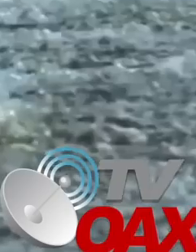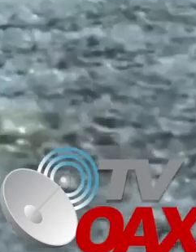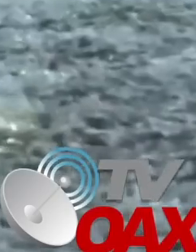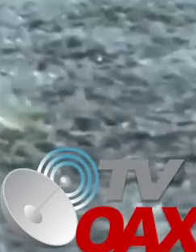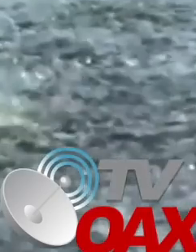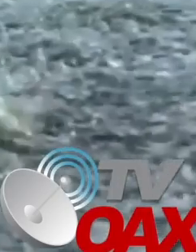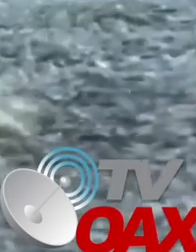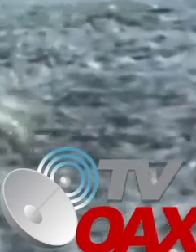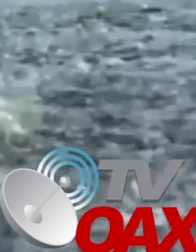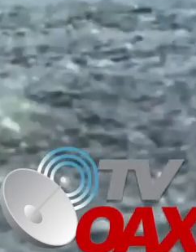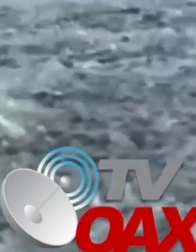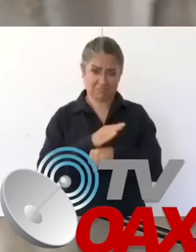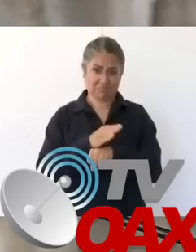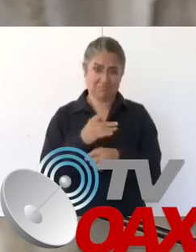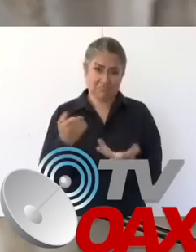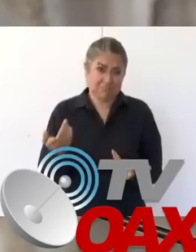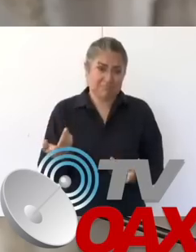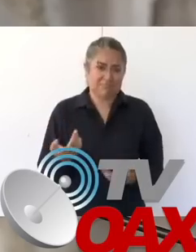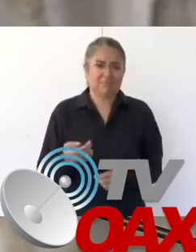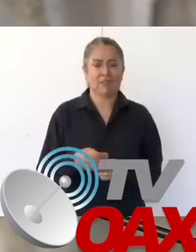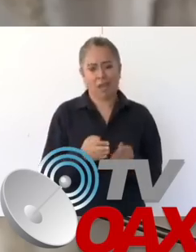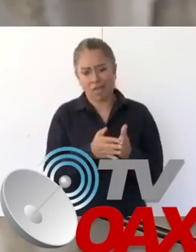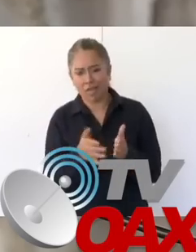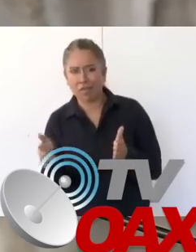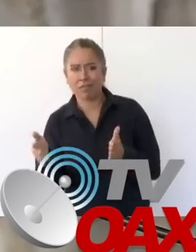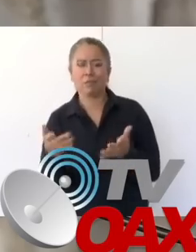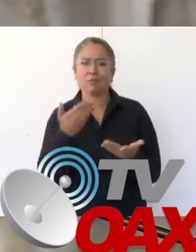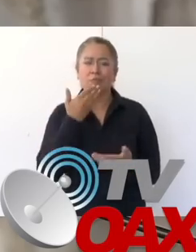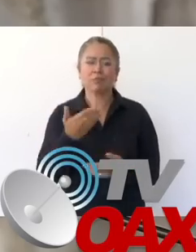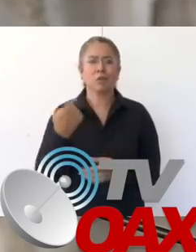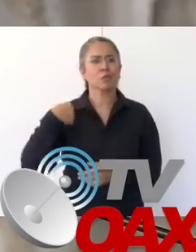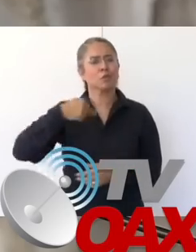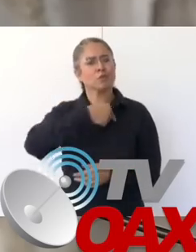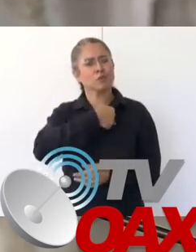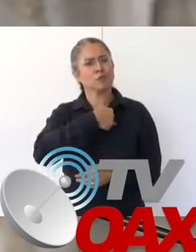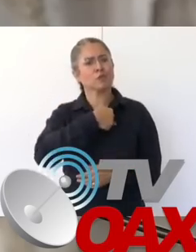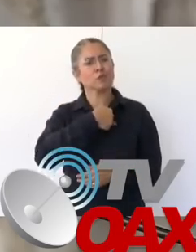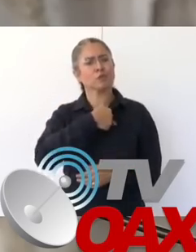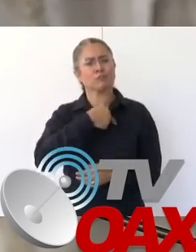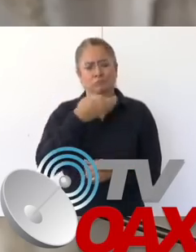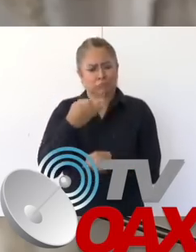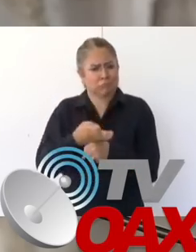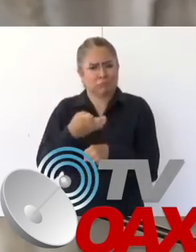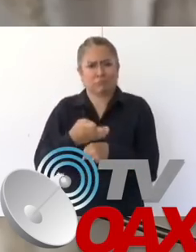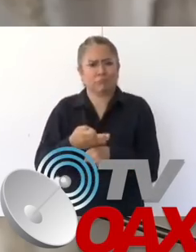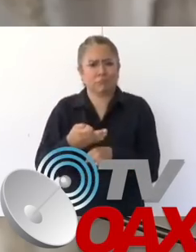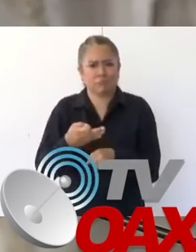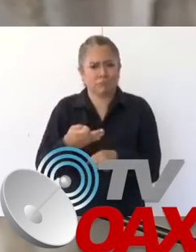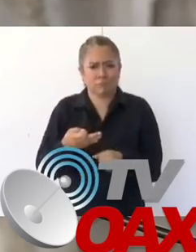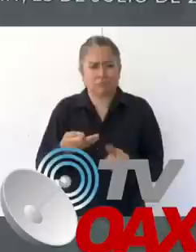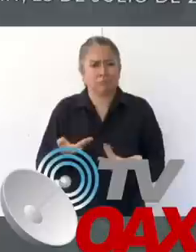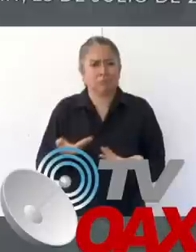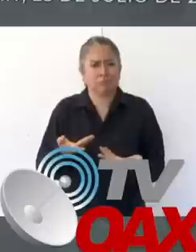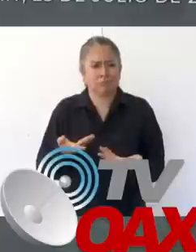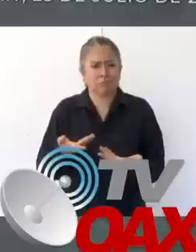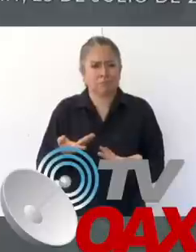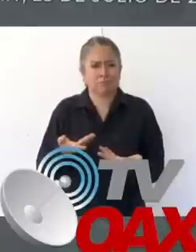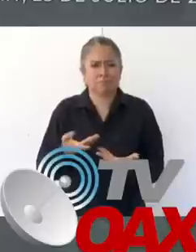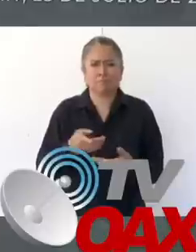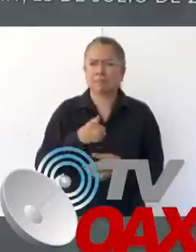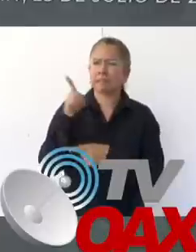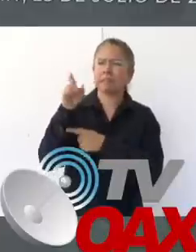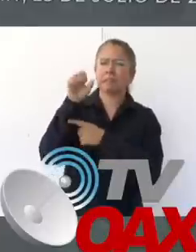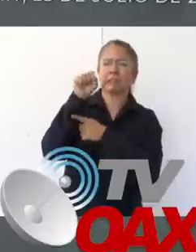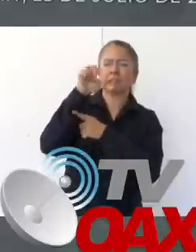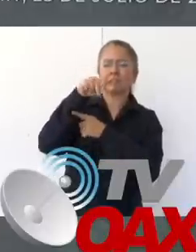etapa. Y estamos actualmente ejecutando, pues, esta parte del San Pedro,